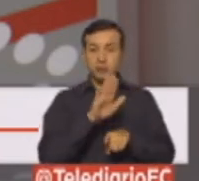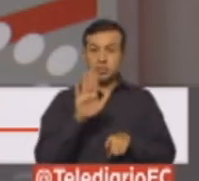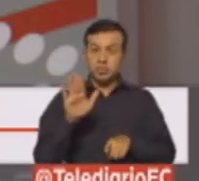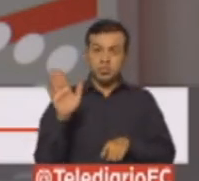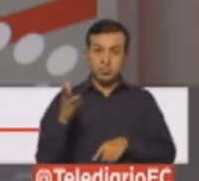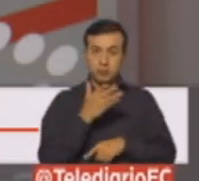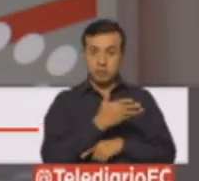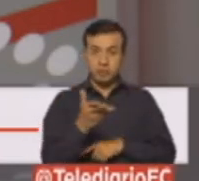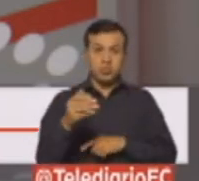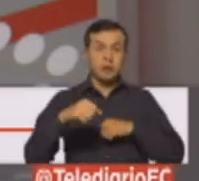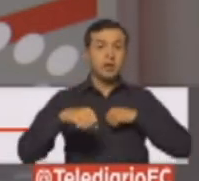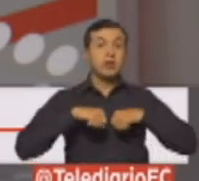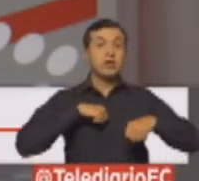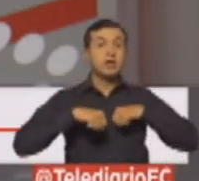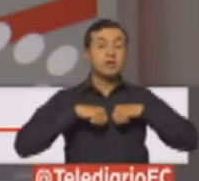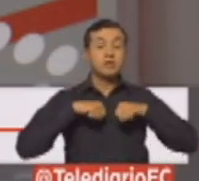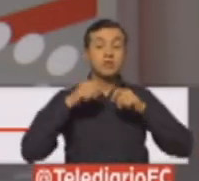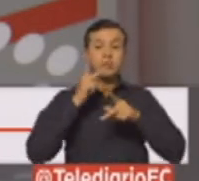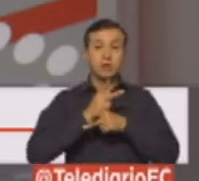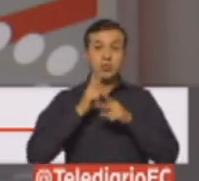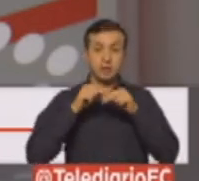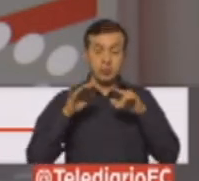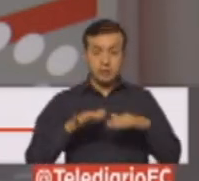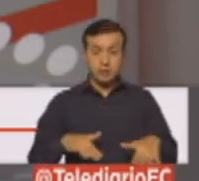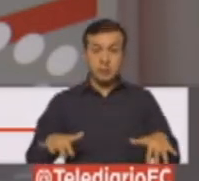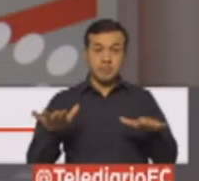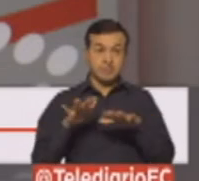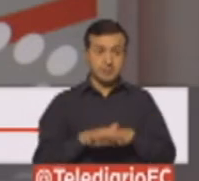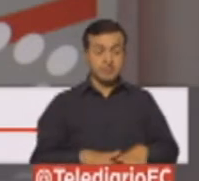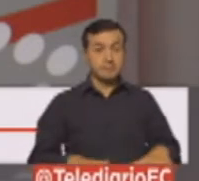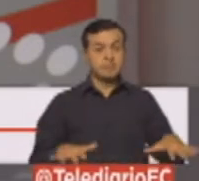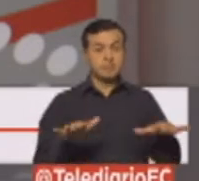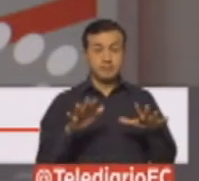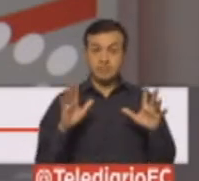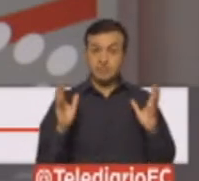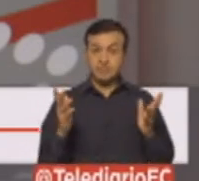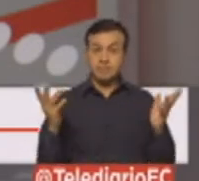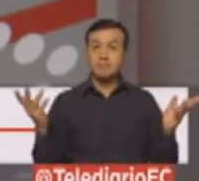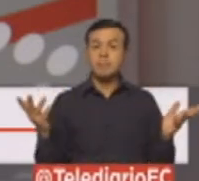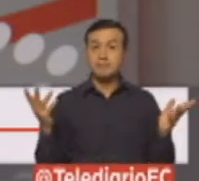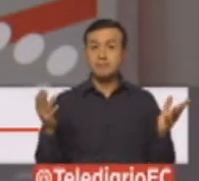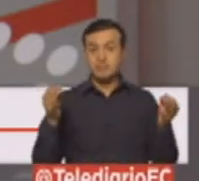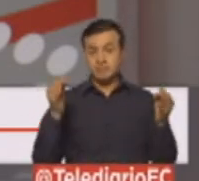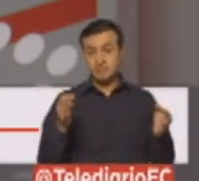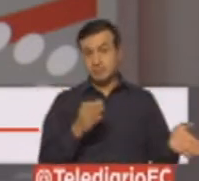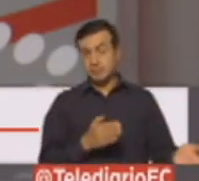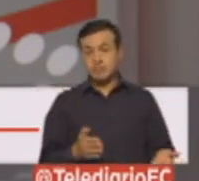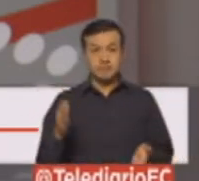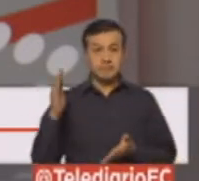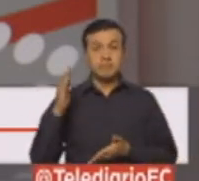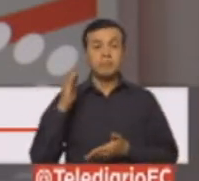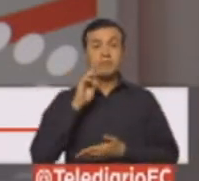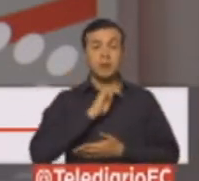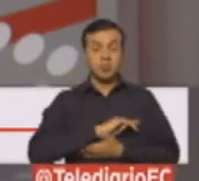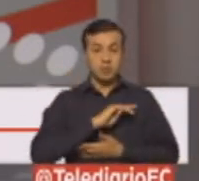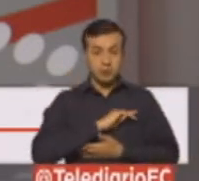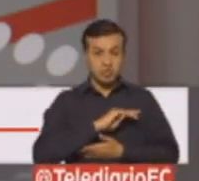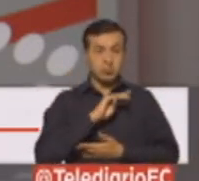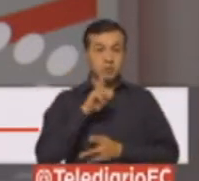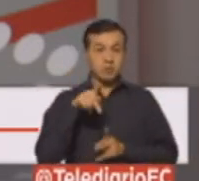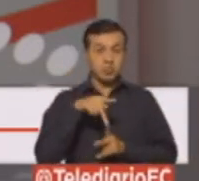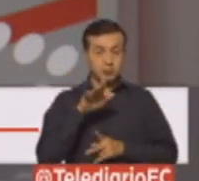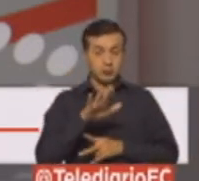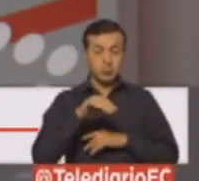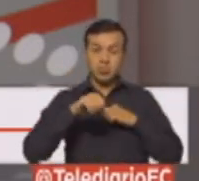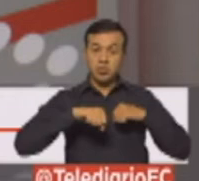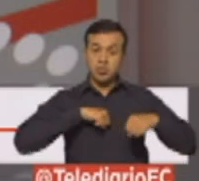de la gestión ambiental de la gestión vinculada a los medios autónomos descentralizados y de